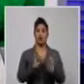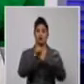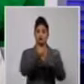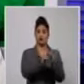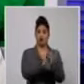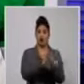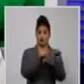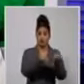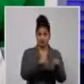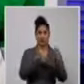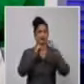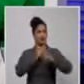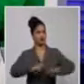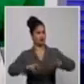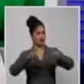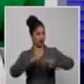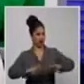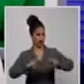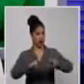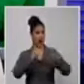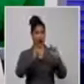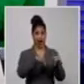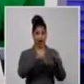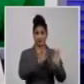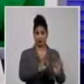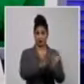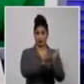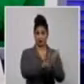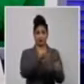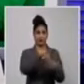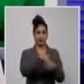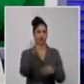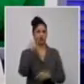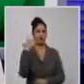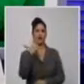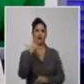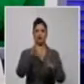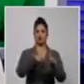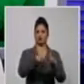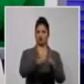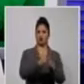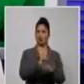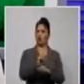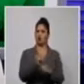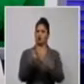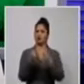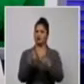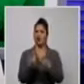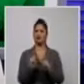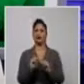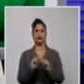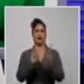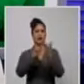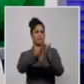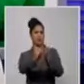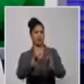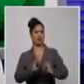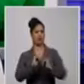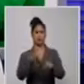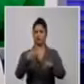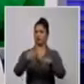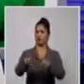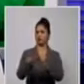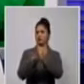traslado, se evita el tema tal vez de la demora, porque se concentran muchos en laboratorio,